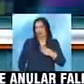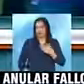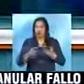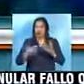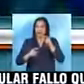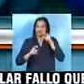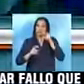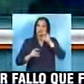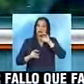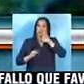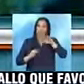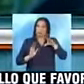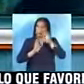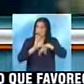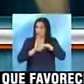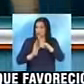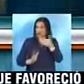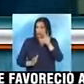ver?